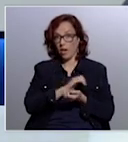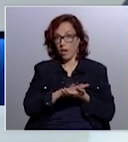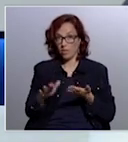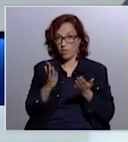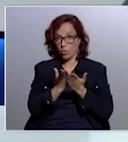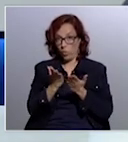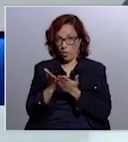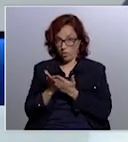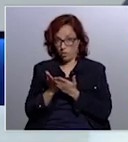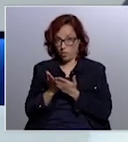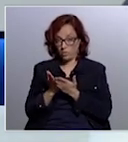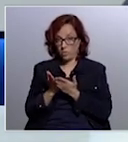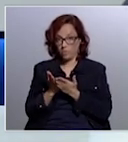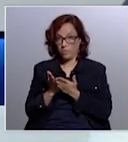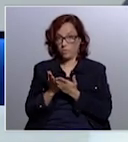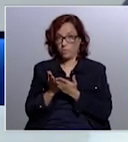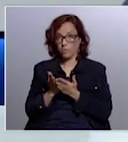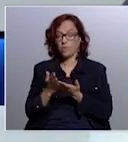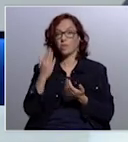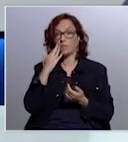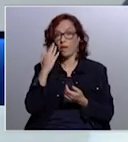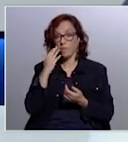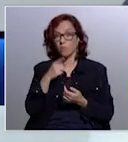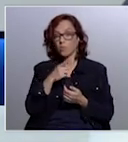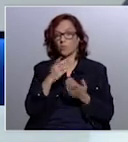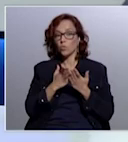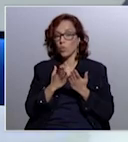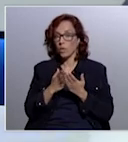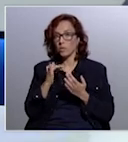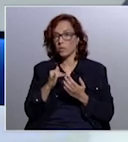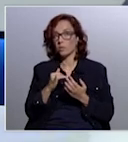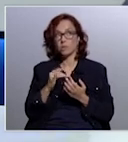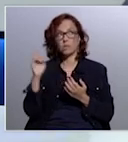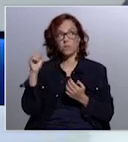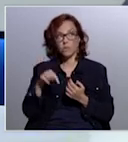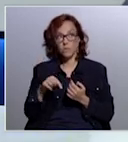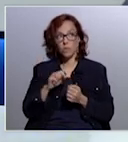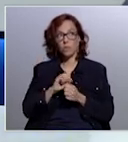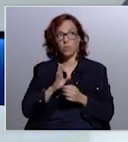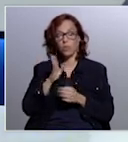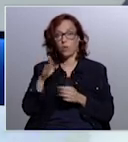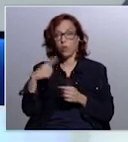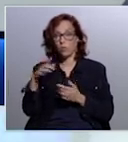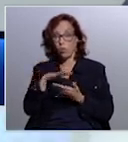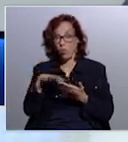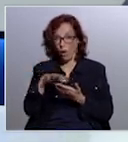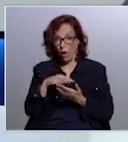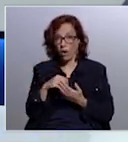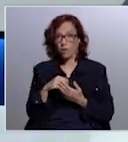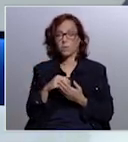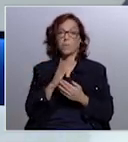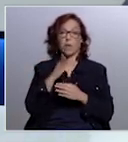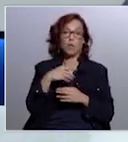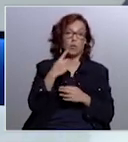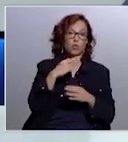los estudiantes por lo cual sabemos también la trazabilidad de sus estudiantes si después de venir acá pudieron ir a otros lugares usaron para ir a otros teatros